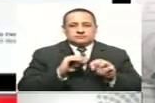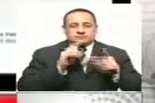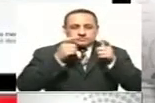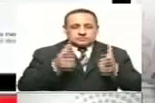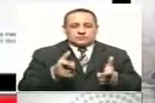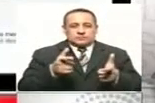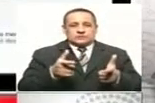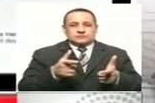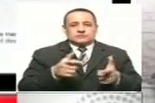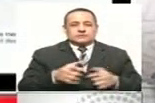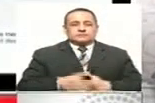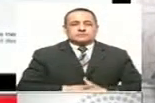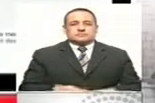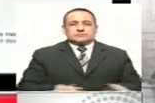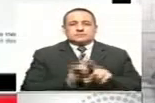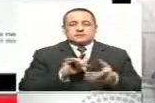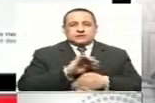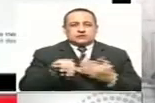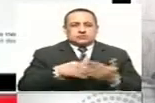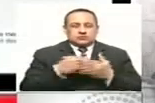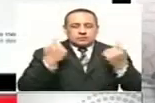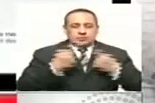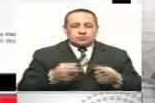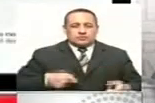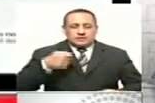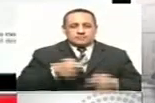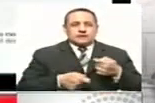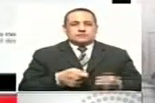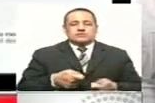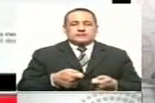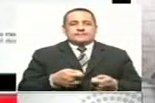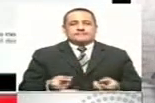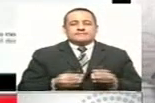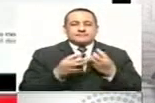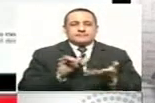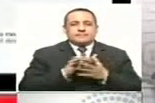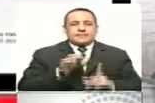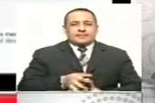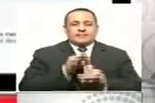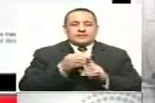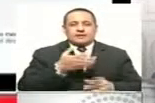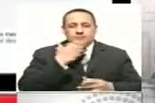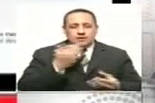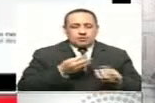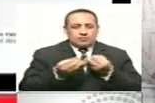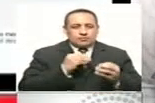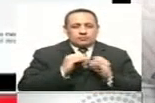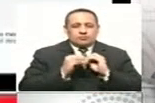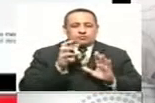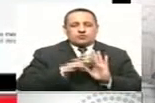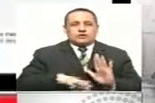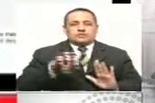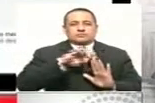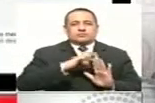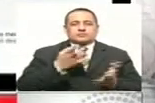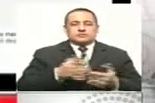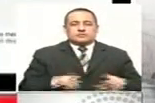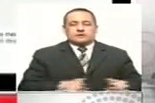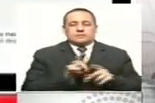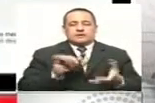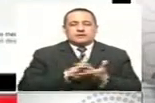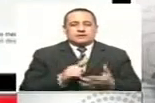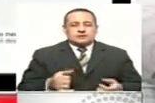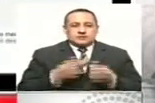monitoreo de las carteras de inversión, ¿no? Para priorizar mejor los proyectos, etcétera.